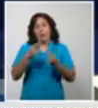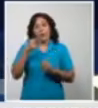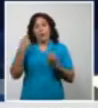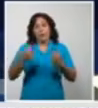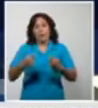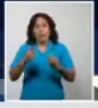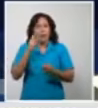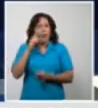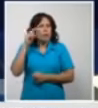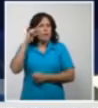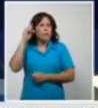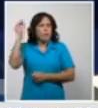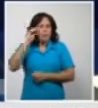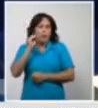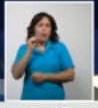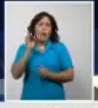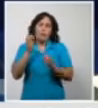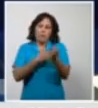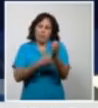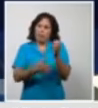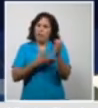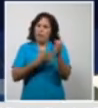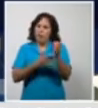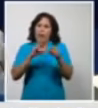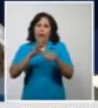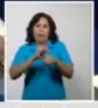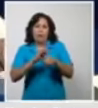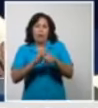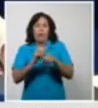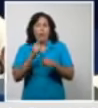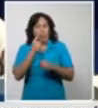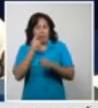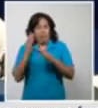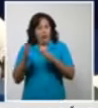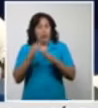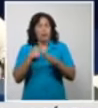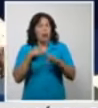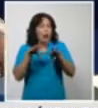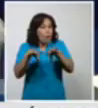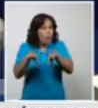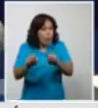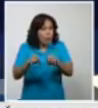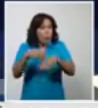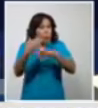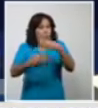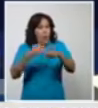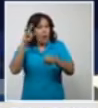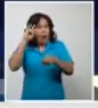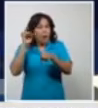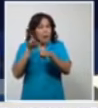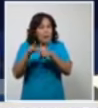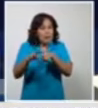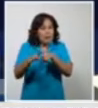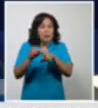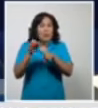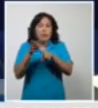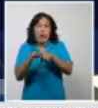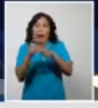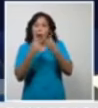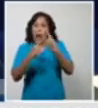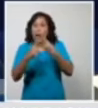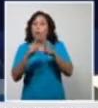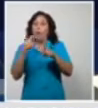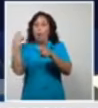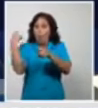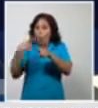detectar si realmente, o sea, una cosa es que yo lo encuentre y otro es que juegue